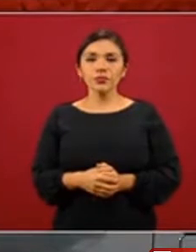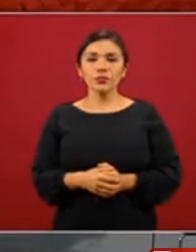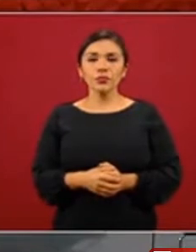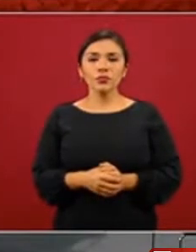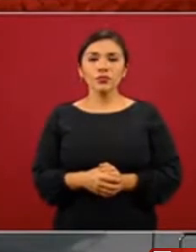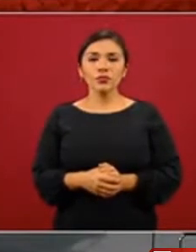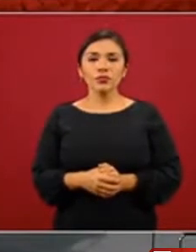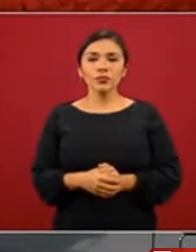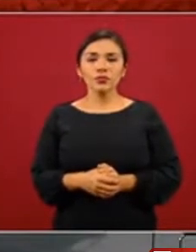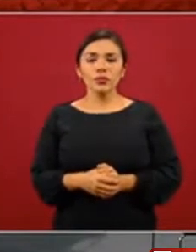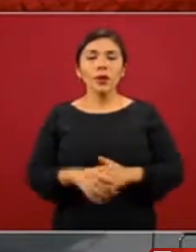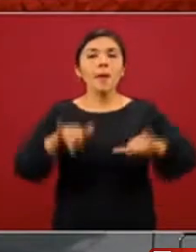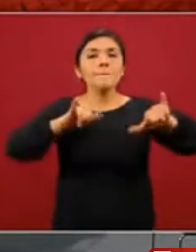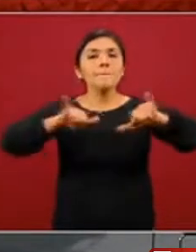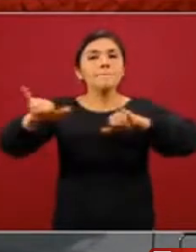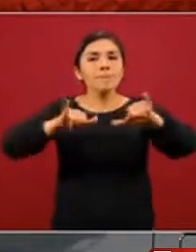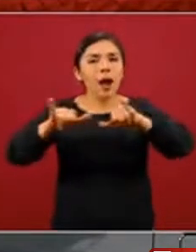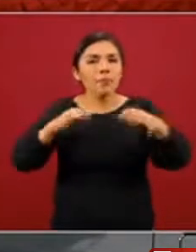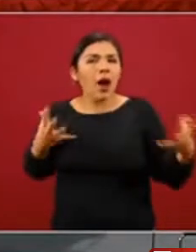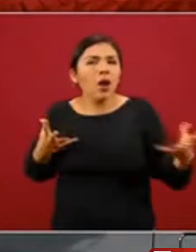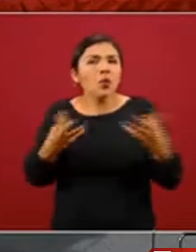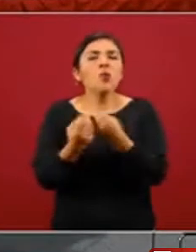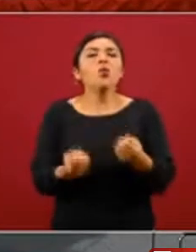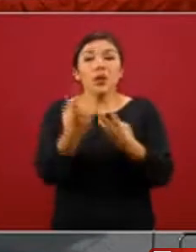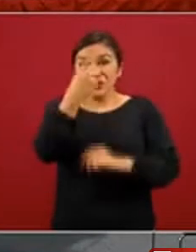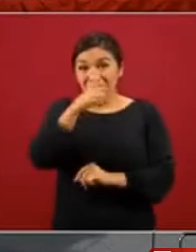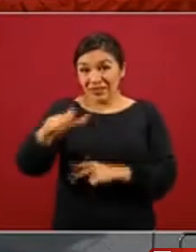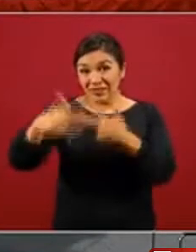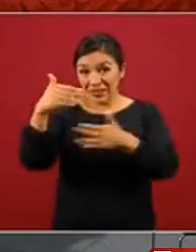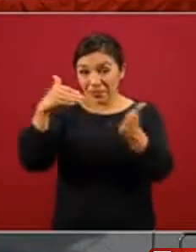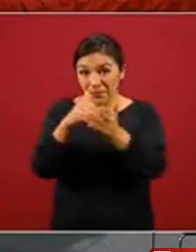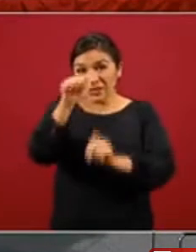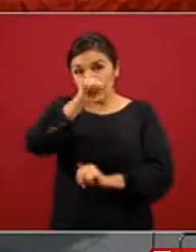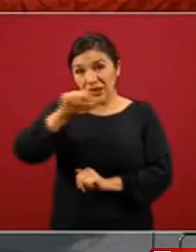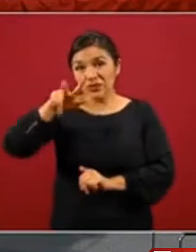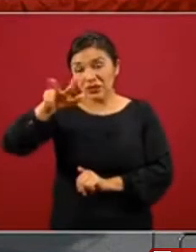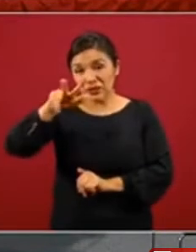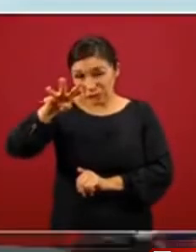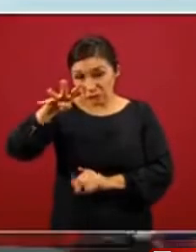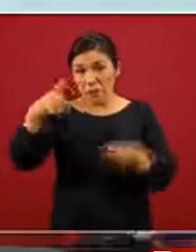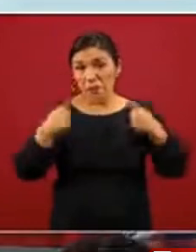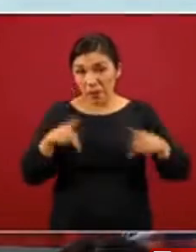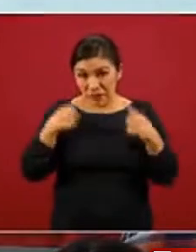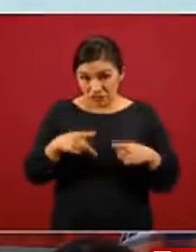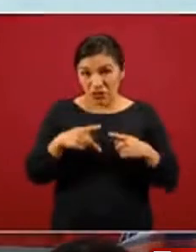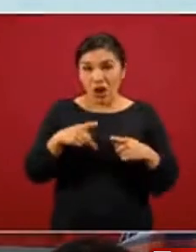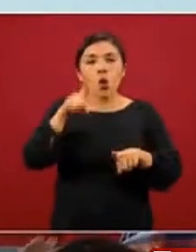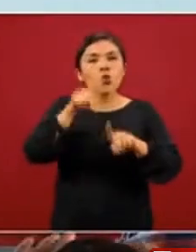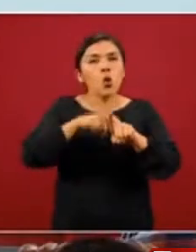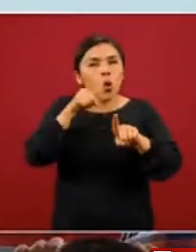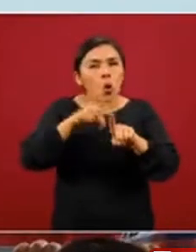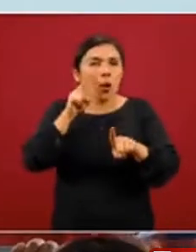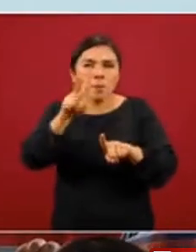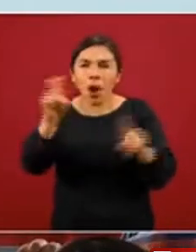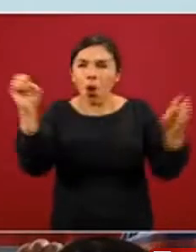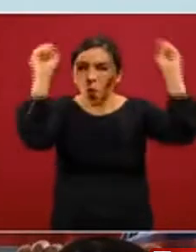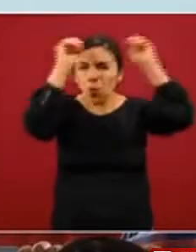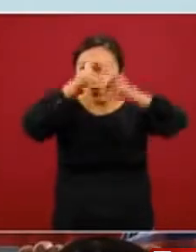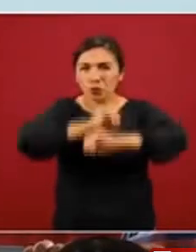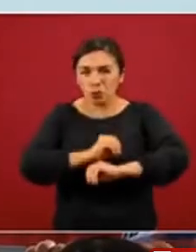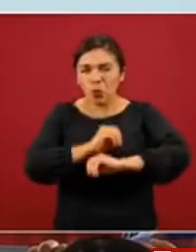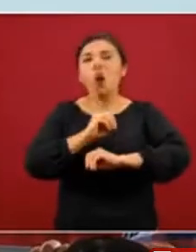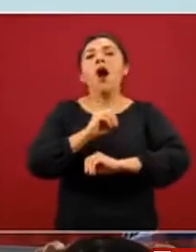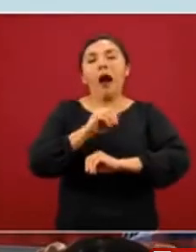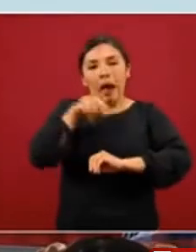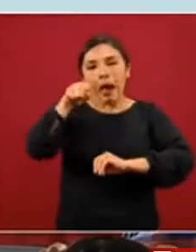mapa de la carga acumulada, los 113,619, en la medida que el color es más oscuro, es porque